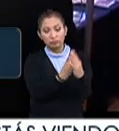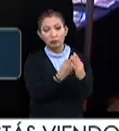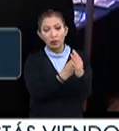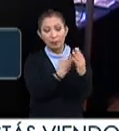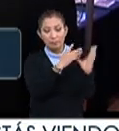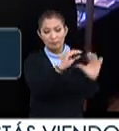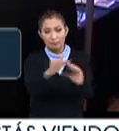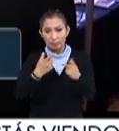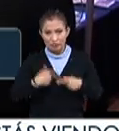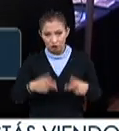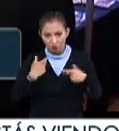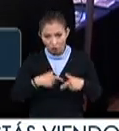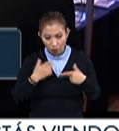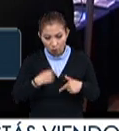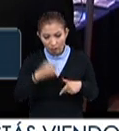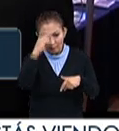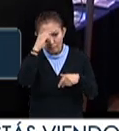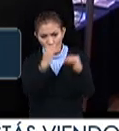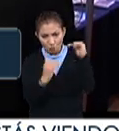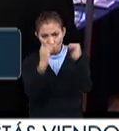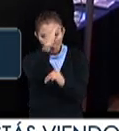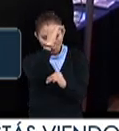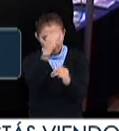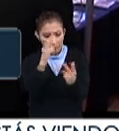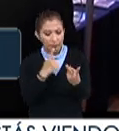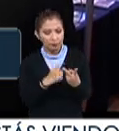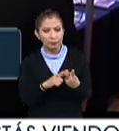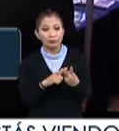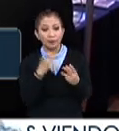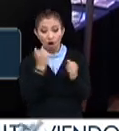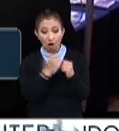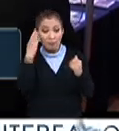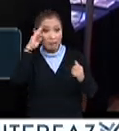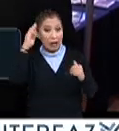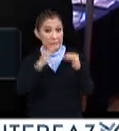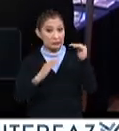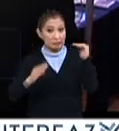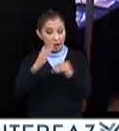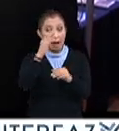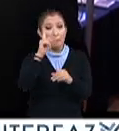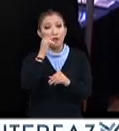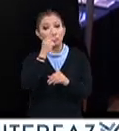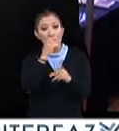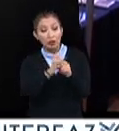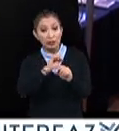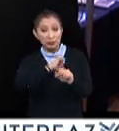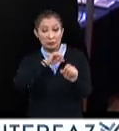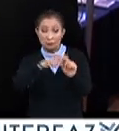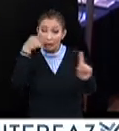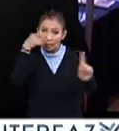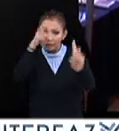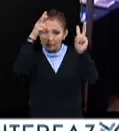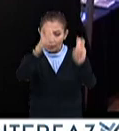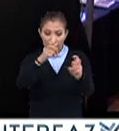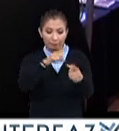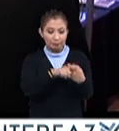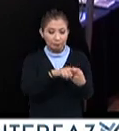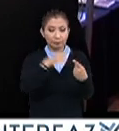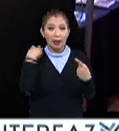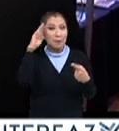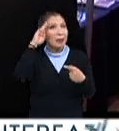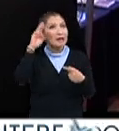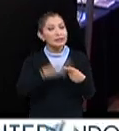de recursos humanos de alto nivel, con maestrías, posgrados y especialidades.